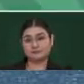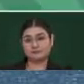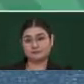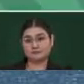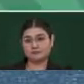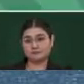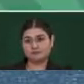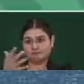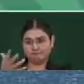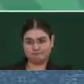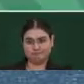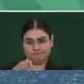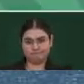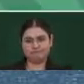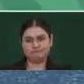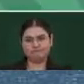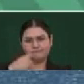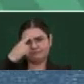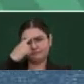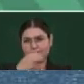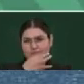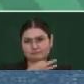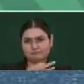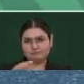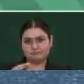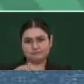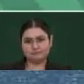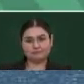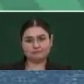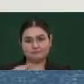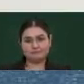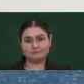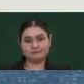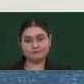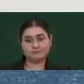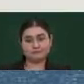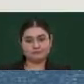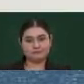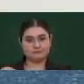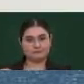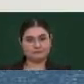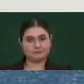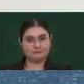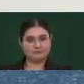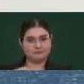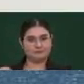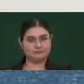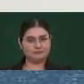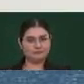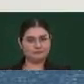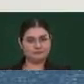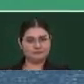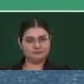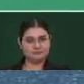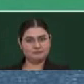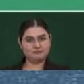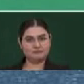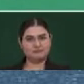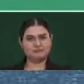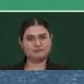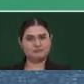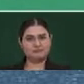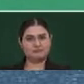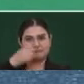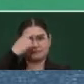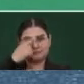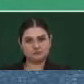Boluarte expulsó a quien fuera embajador mexicano en ese país, Pablo Monroy, le dio 72 horas para que abandonara